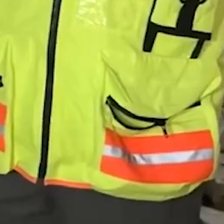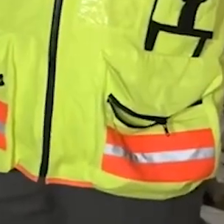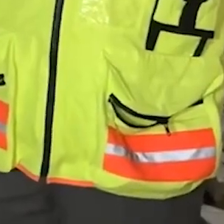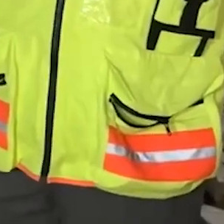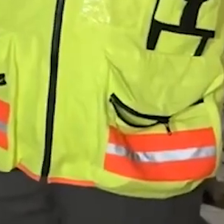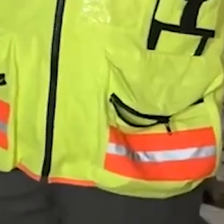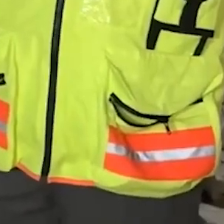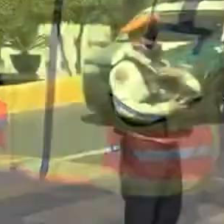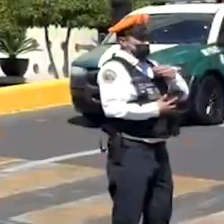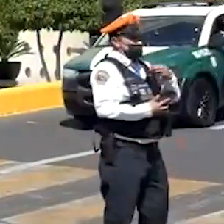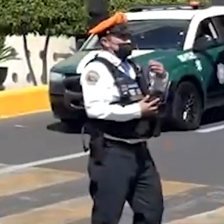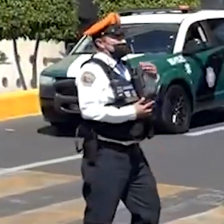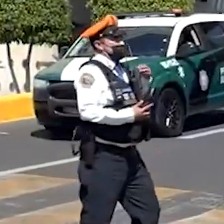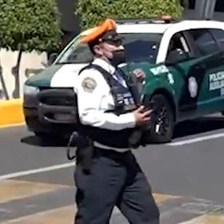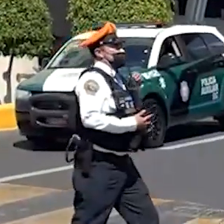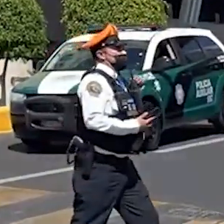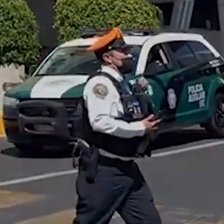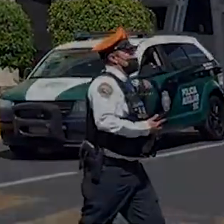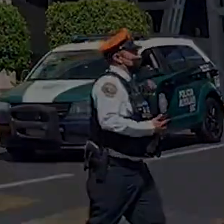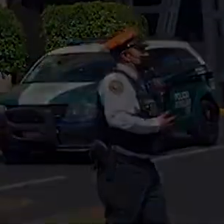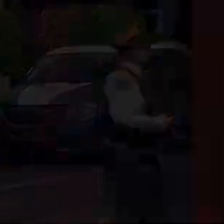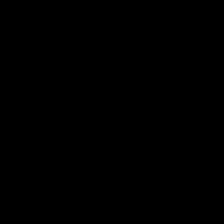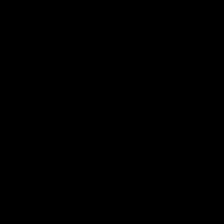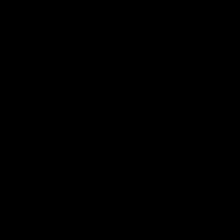apoyando para su solución.